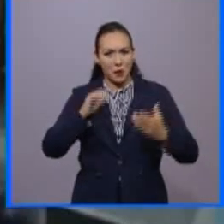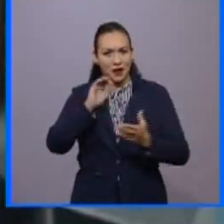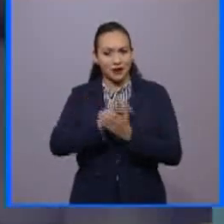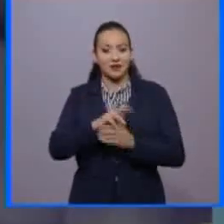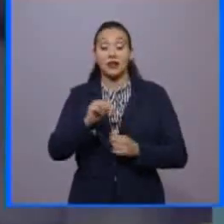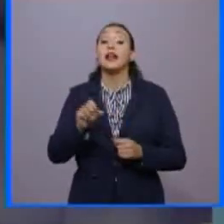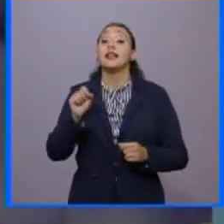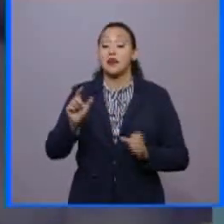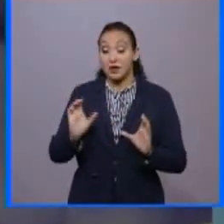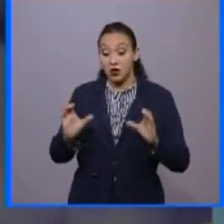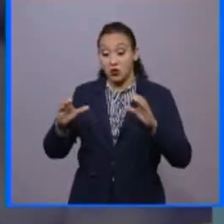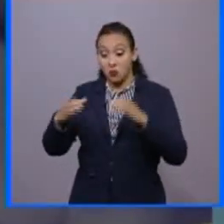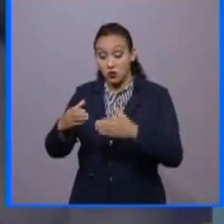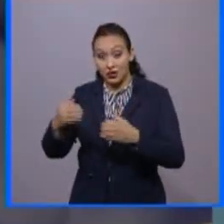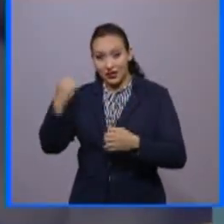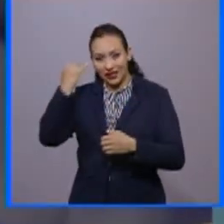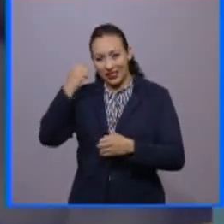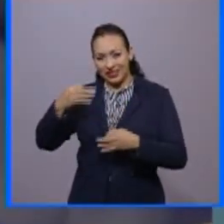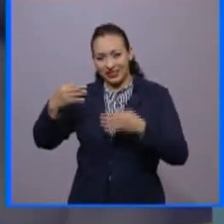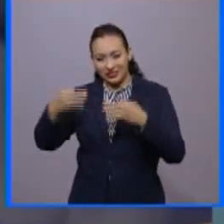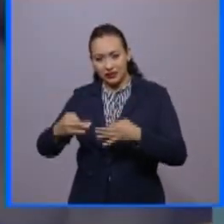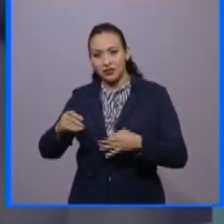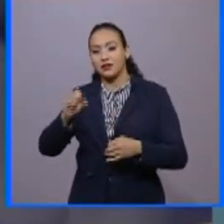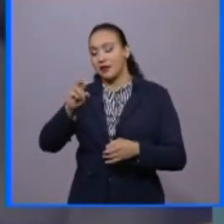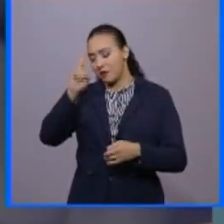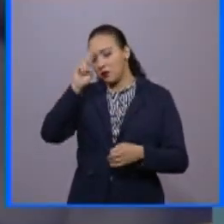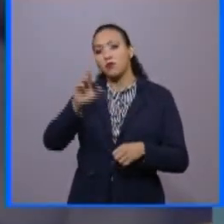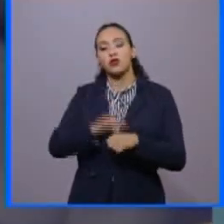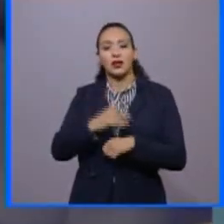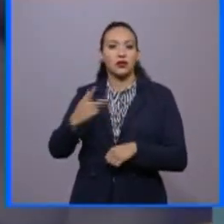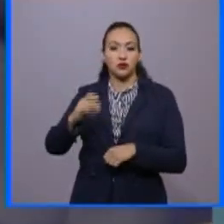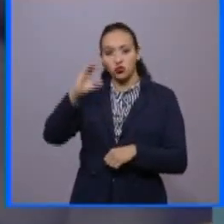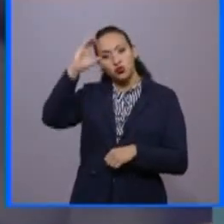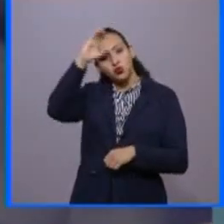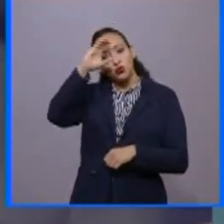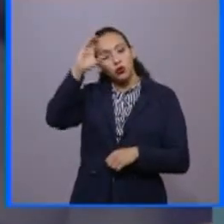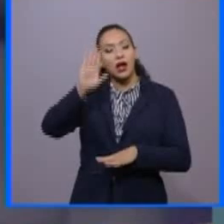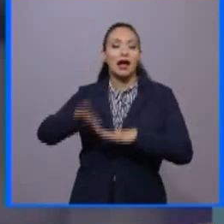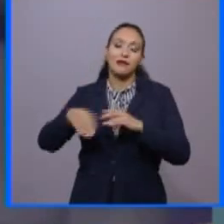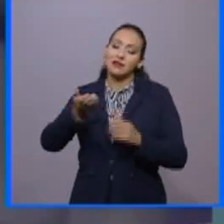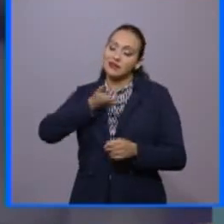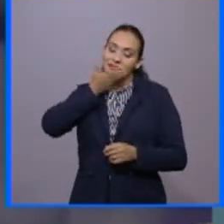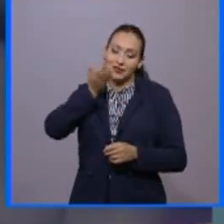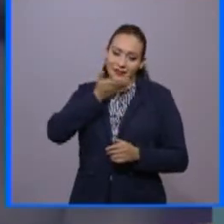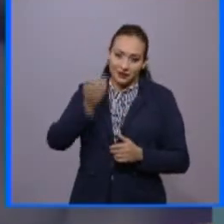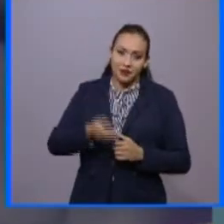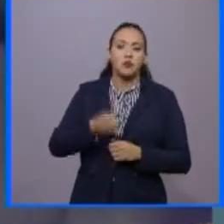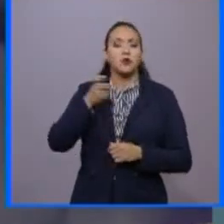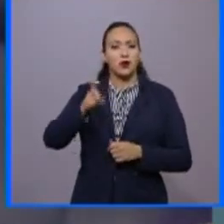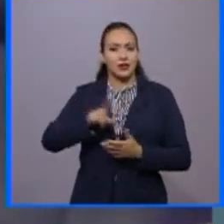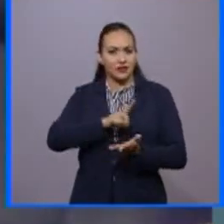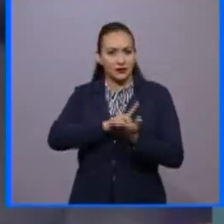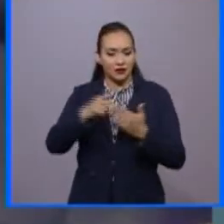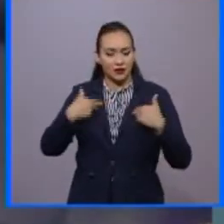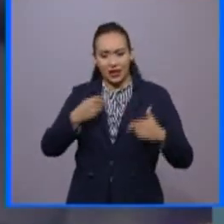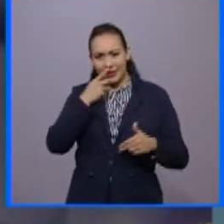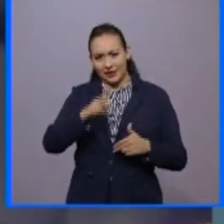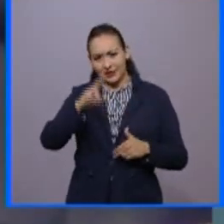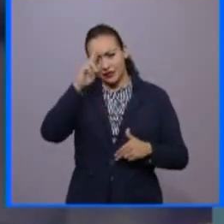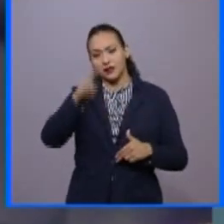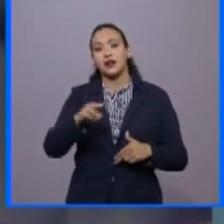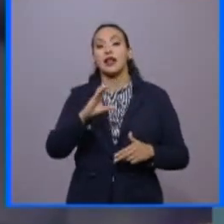las comunidades originarias, por razón de usos y costumbres, en línea con las recomendaciones emitidas tanto por